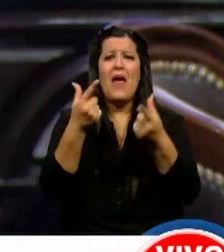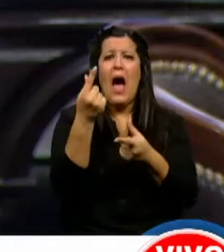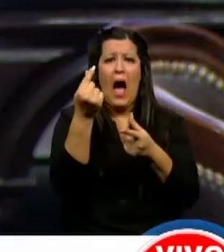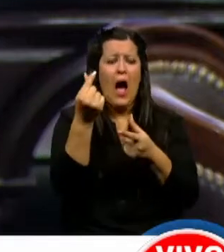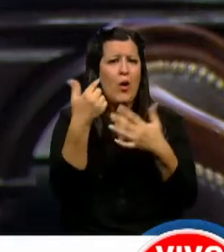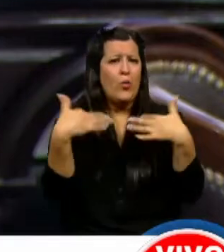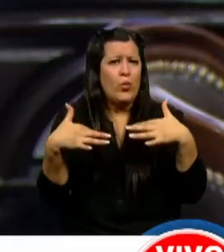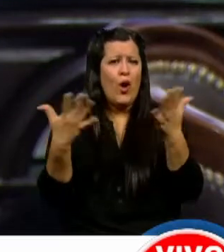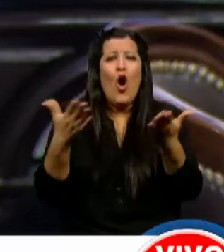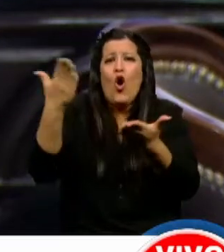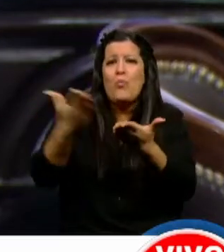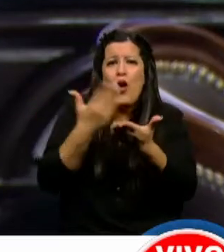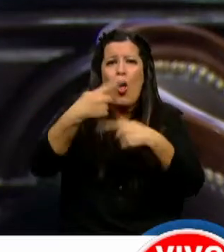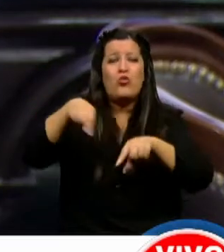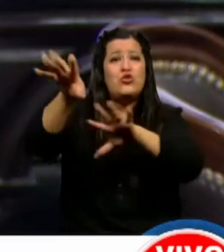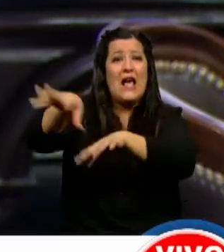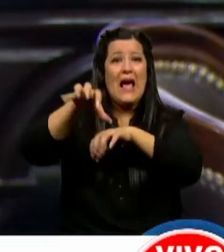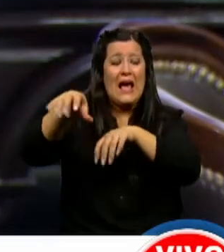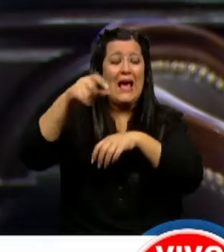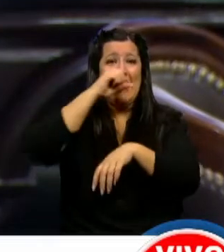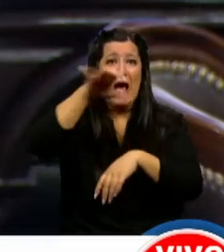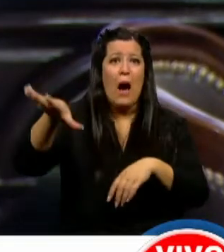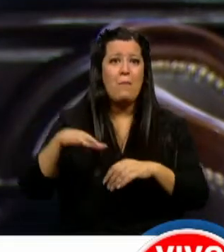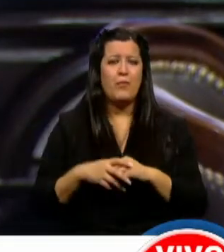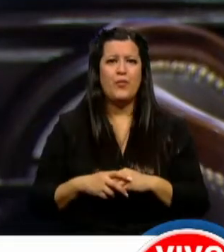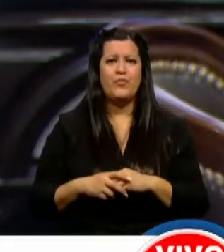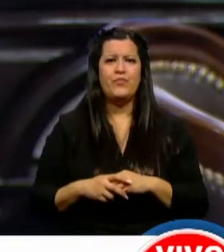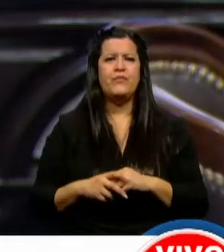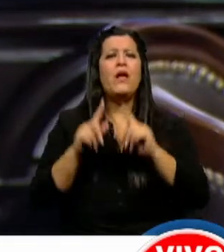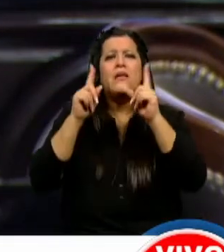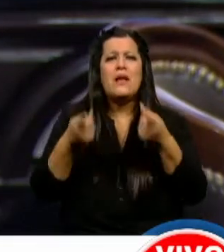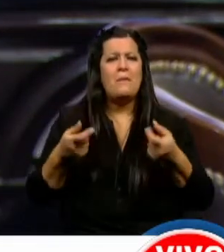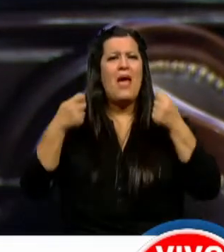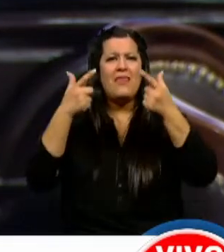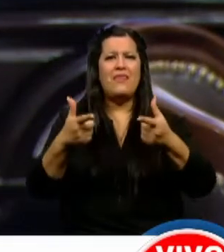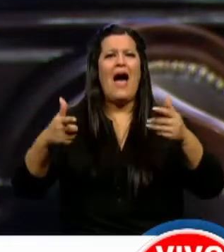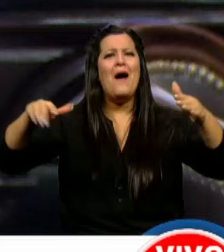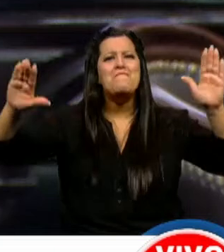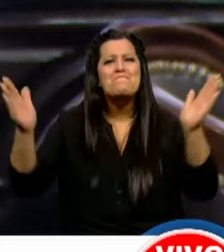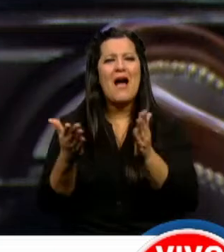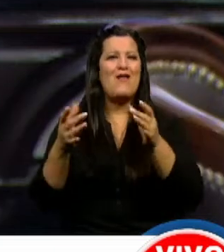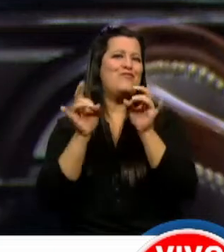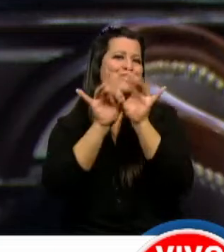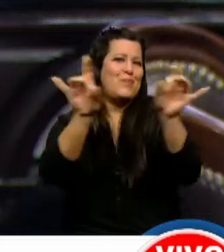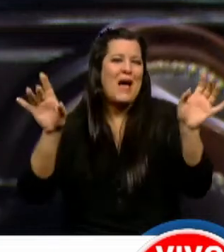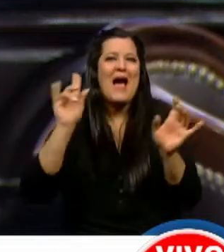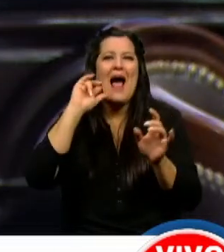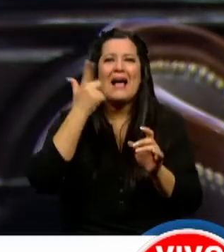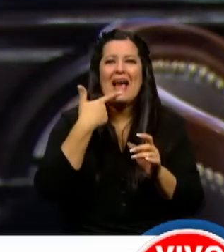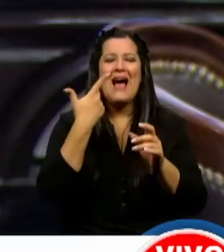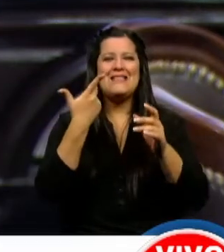a lo que producimos en el campo y además haciéndolo contribuyendo a la reducción de las emisiones de gases de efecto